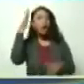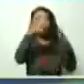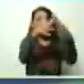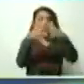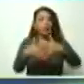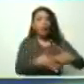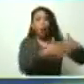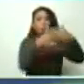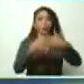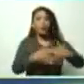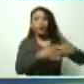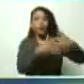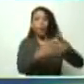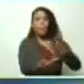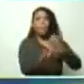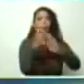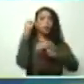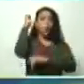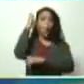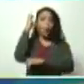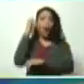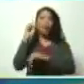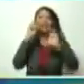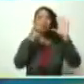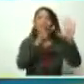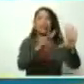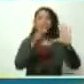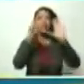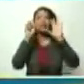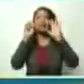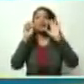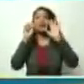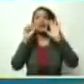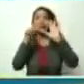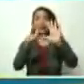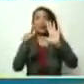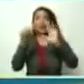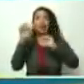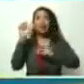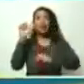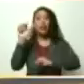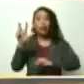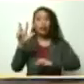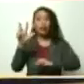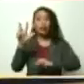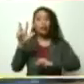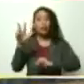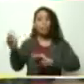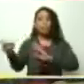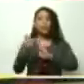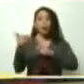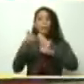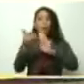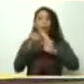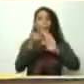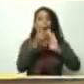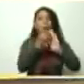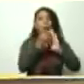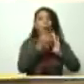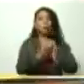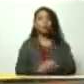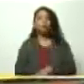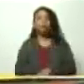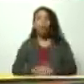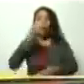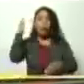Unidos y Norteamérica por Europa 763 medidas coercitivas unilaterales